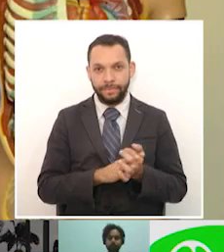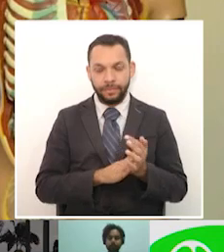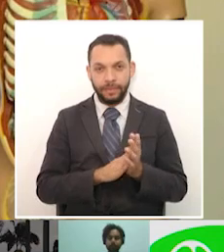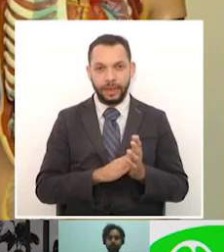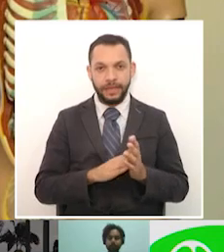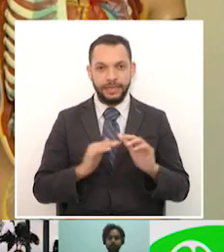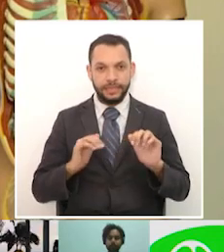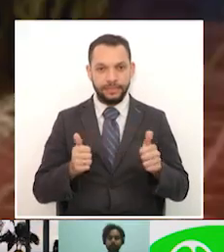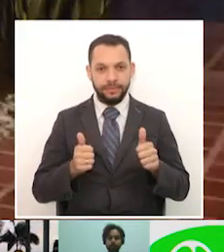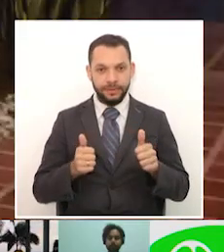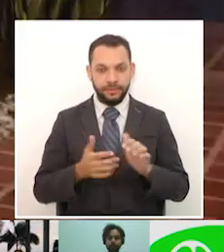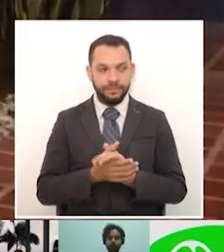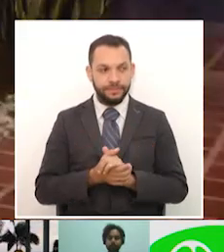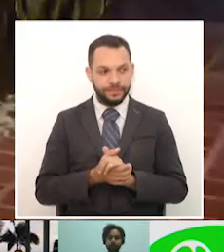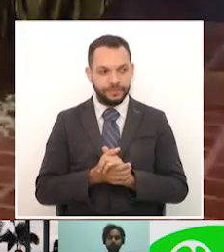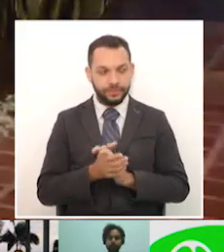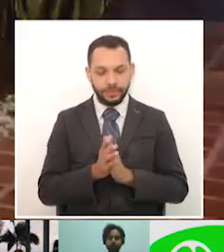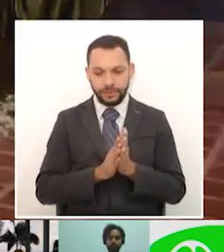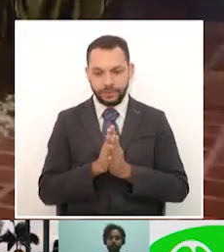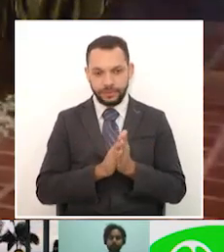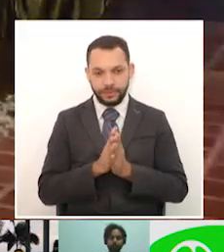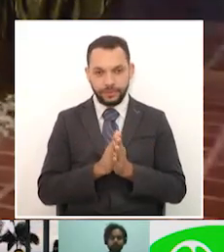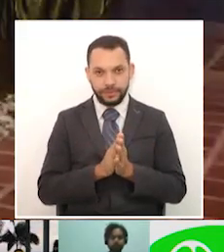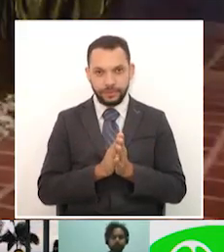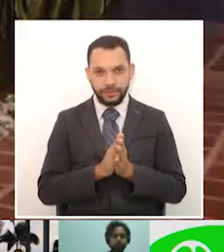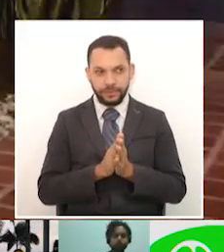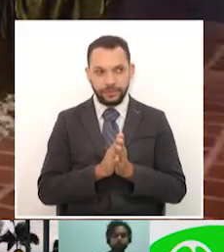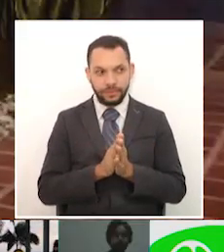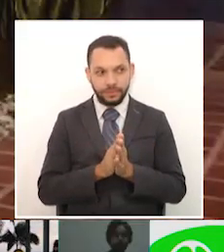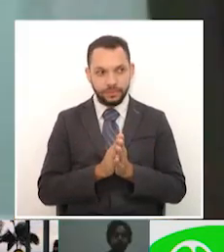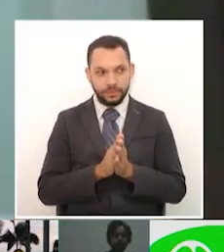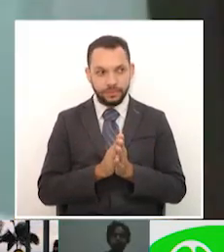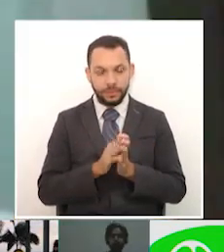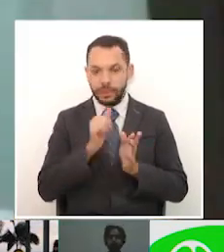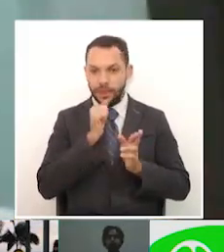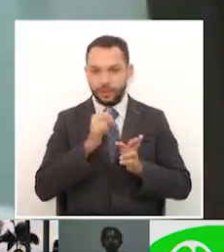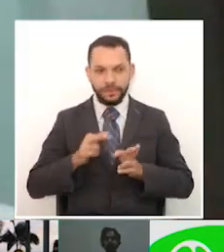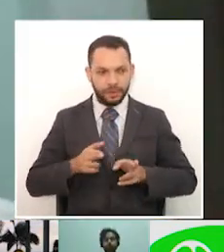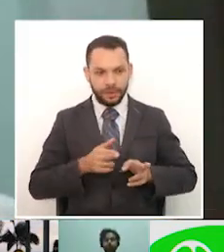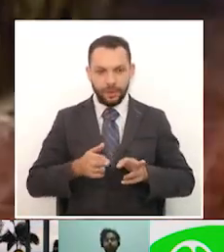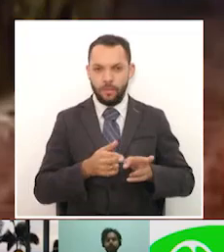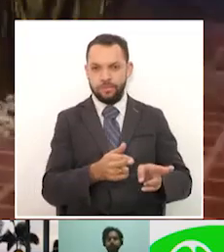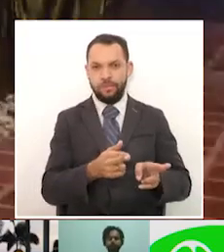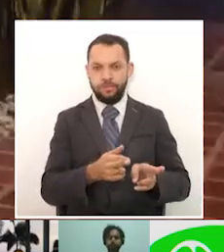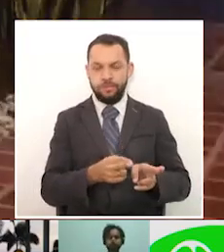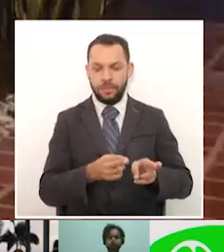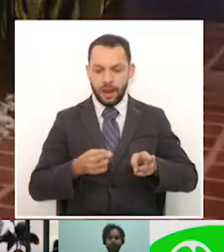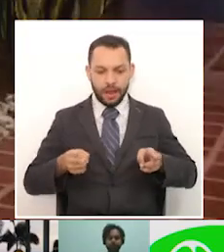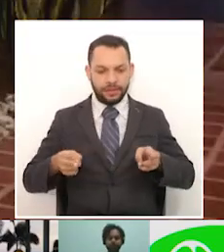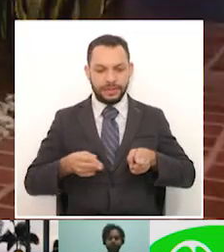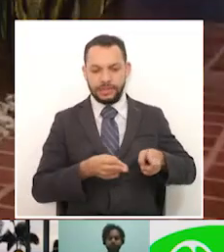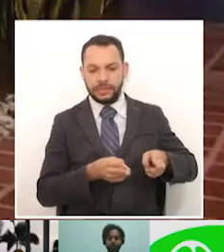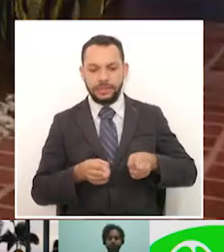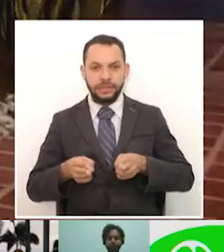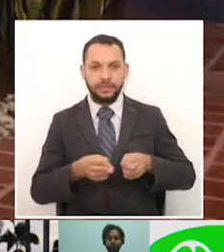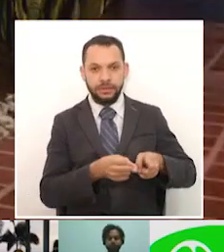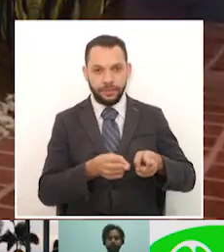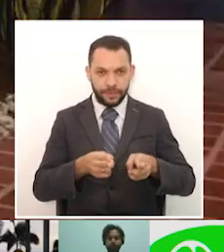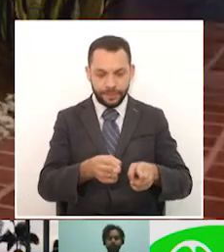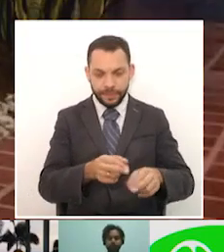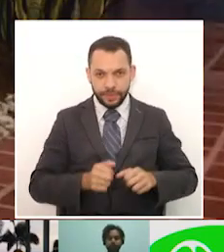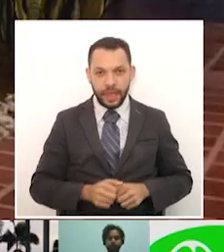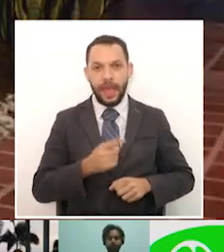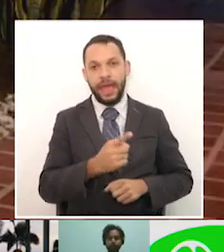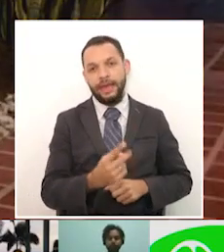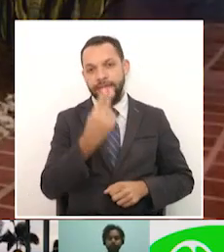Bueno, lo primero es que Rishikesh tiene el río Ganges, y porque hay iglesias católicas